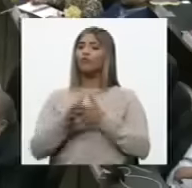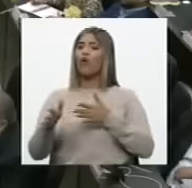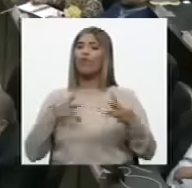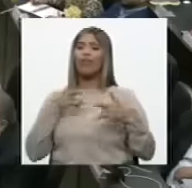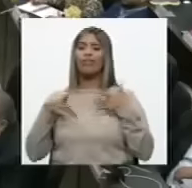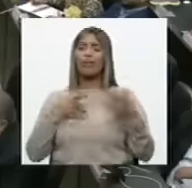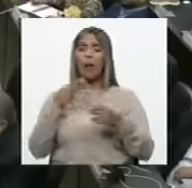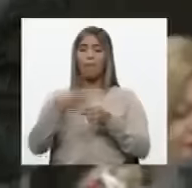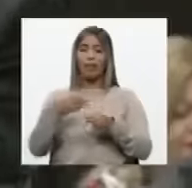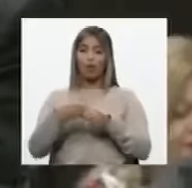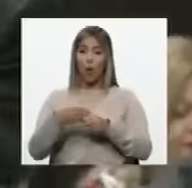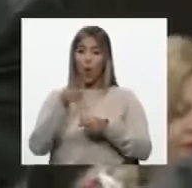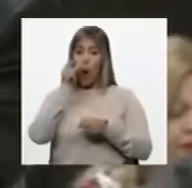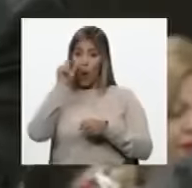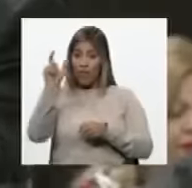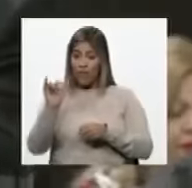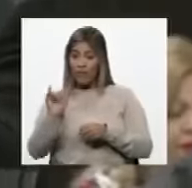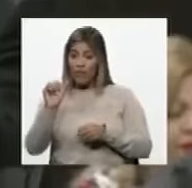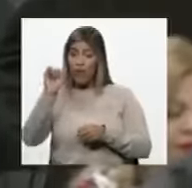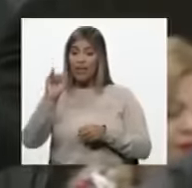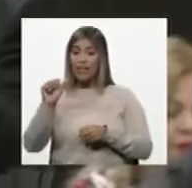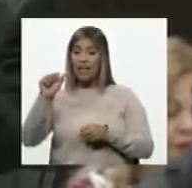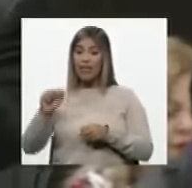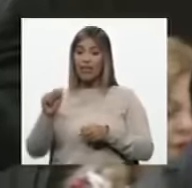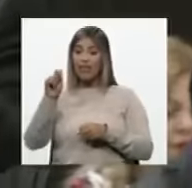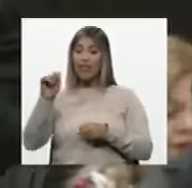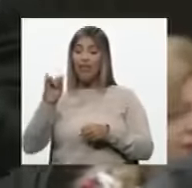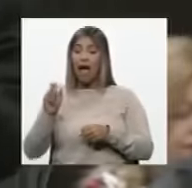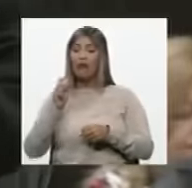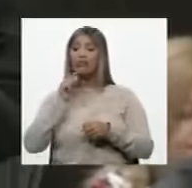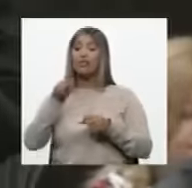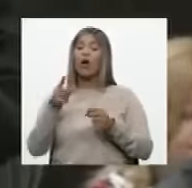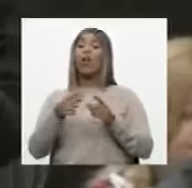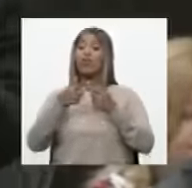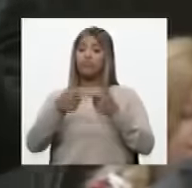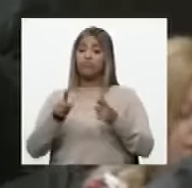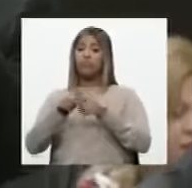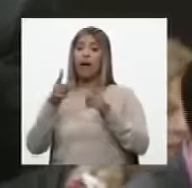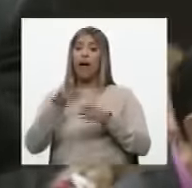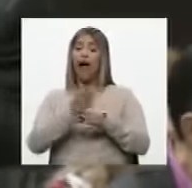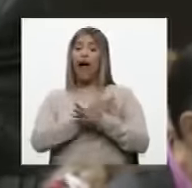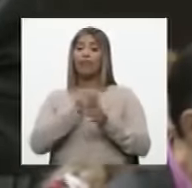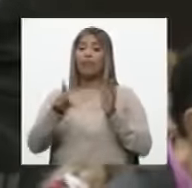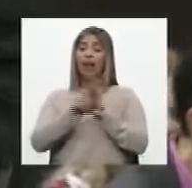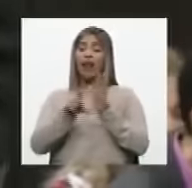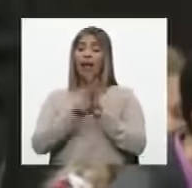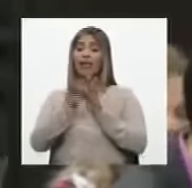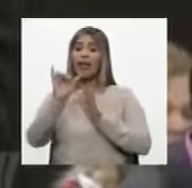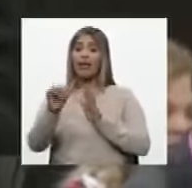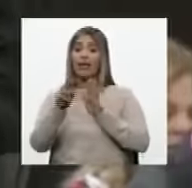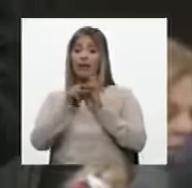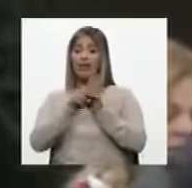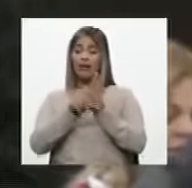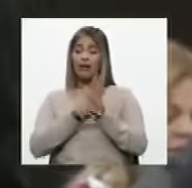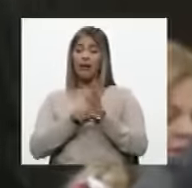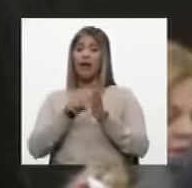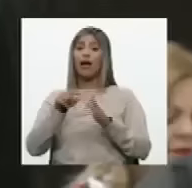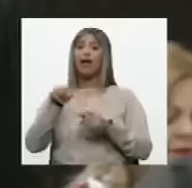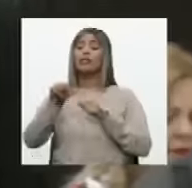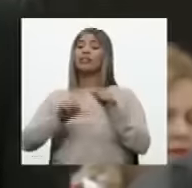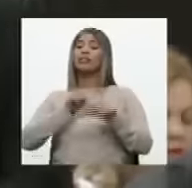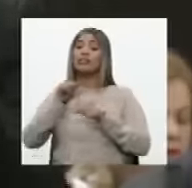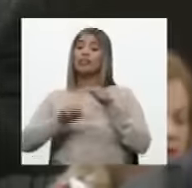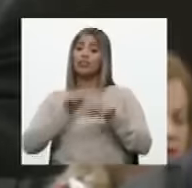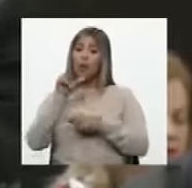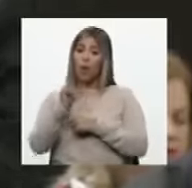Medina Angarita el que unifica las concesiones que estaban absolutamente dispersas desde las primeras leyes y reglamentos en la primera década del siglo